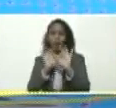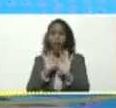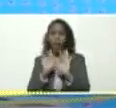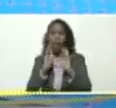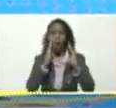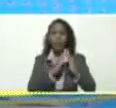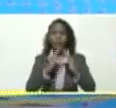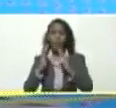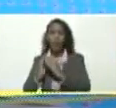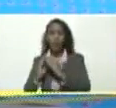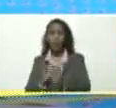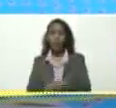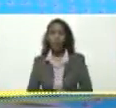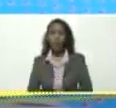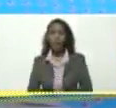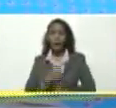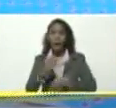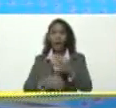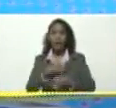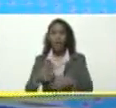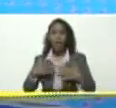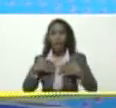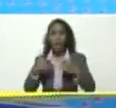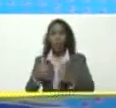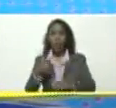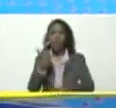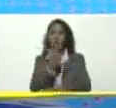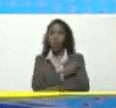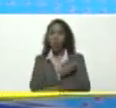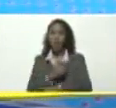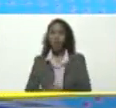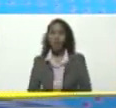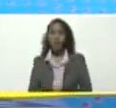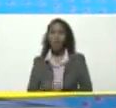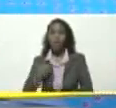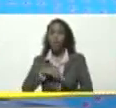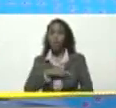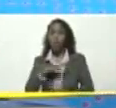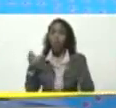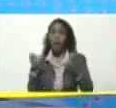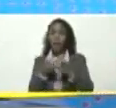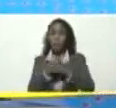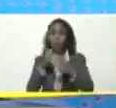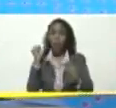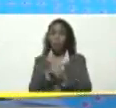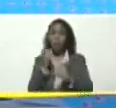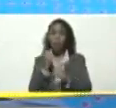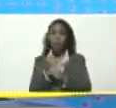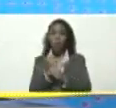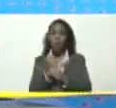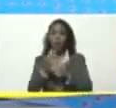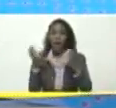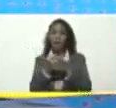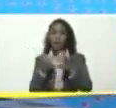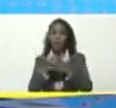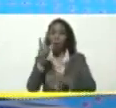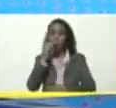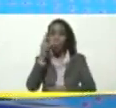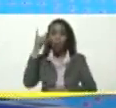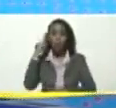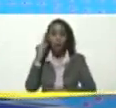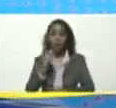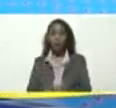por casa, llevando la salud, las vacunas. Es que somos un equipo de hombres y